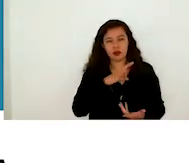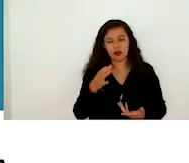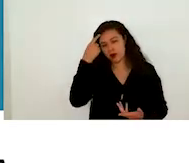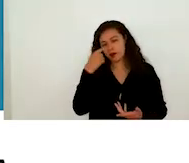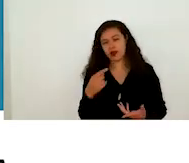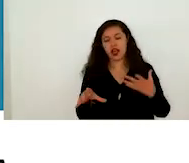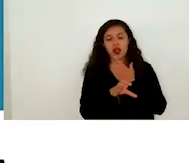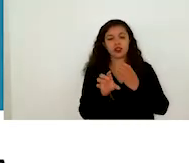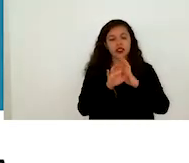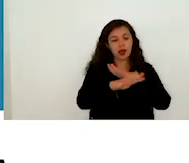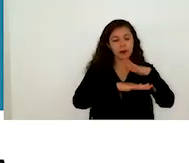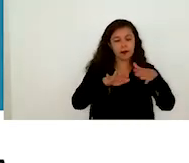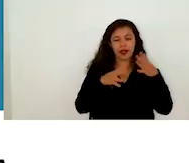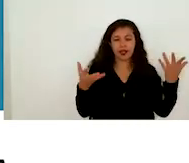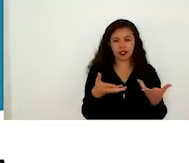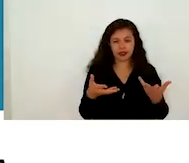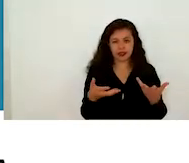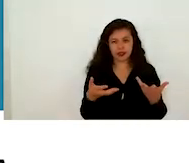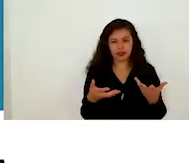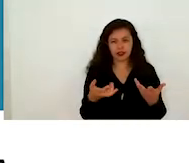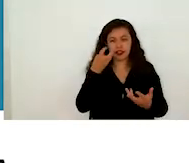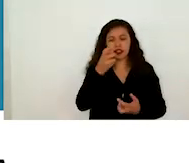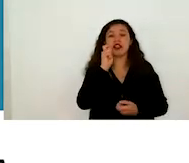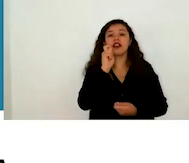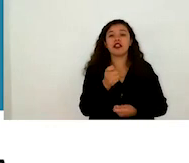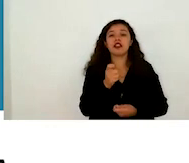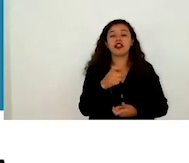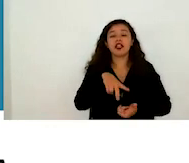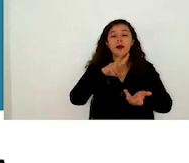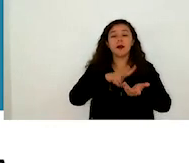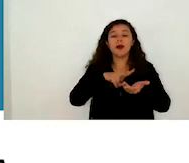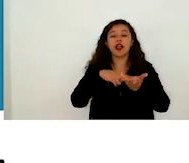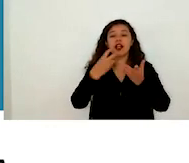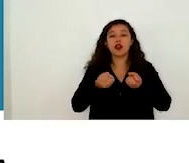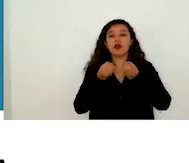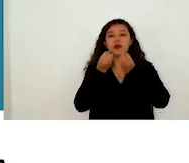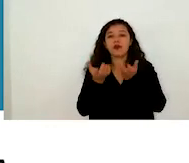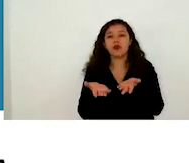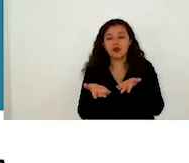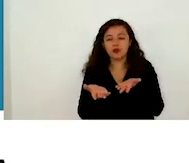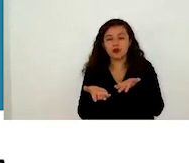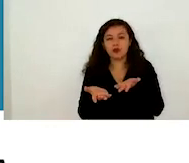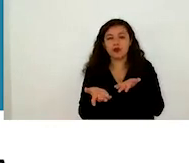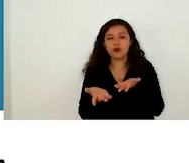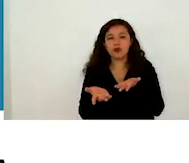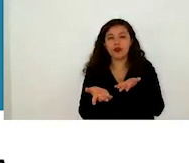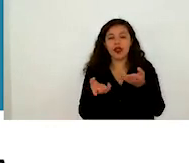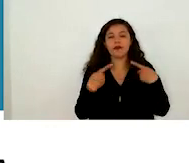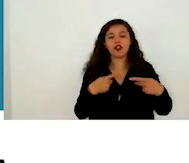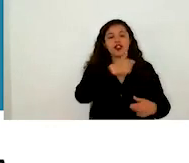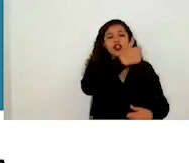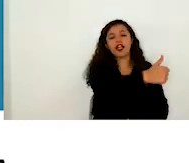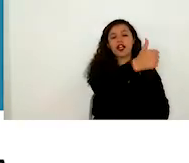principios esto qué significa darle valor darle valor a cada uno de los